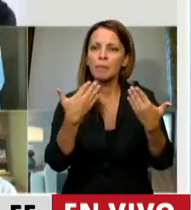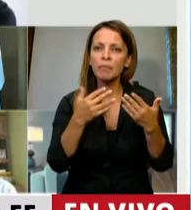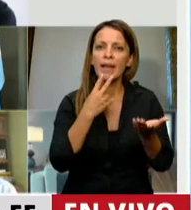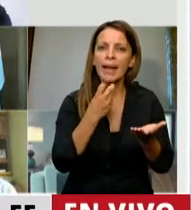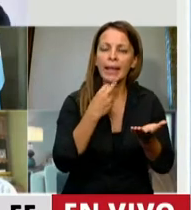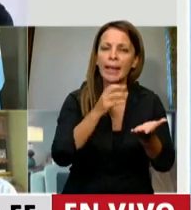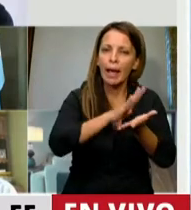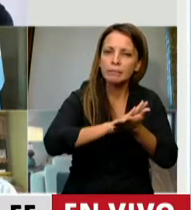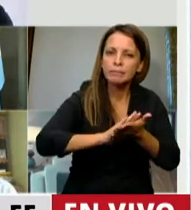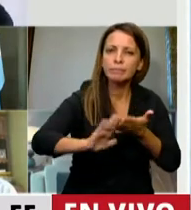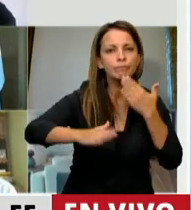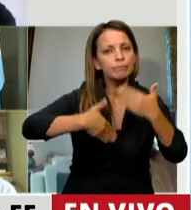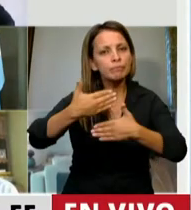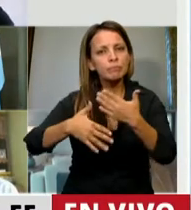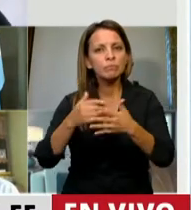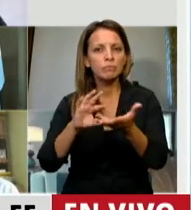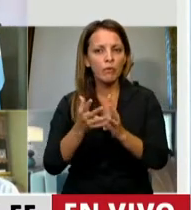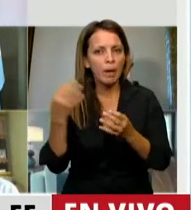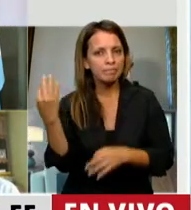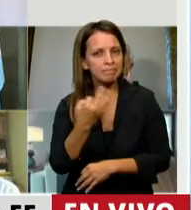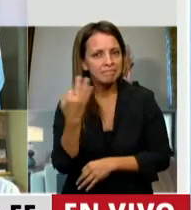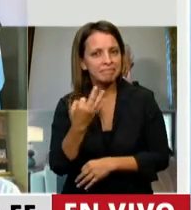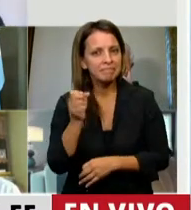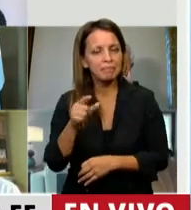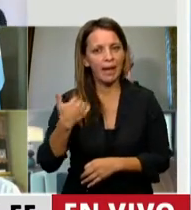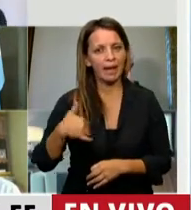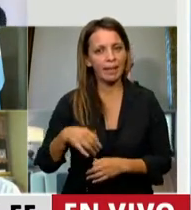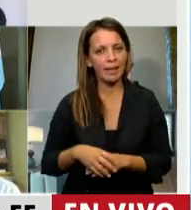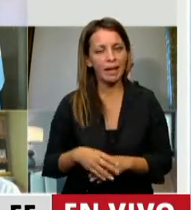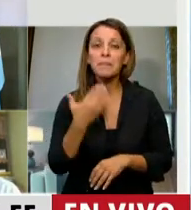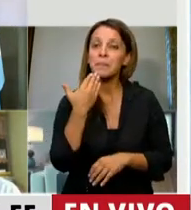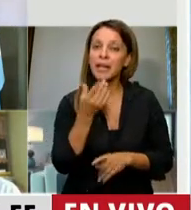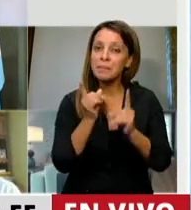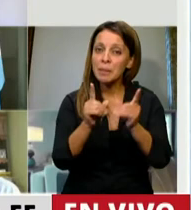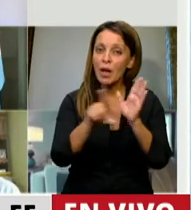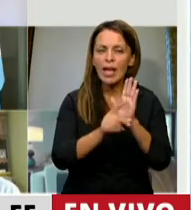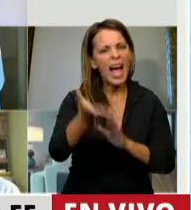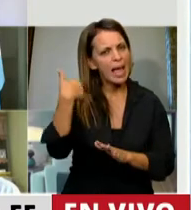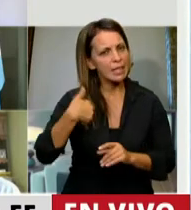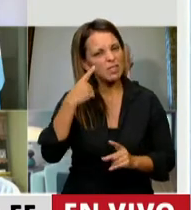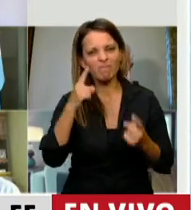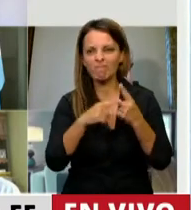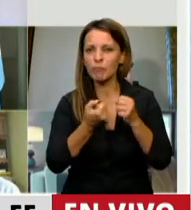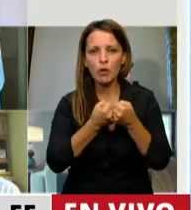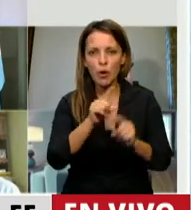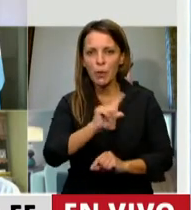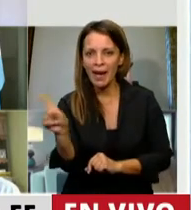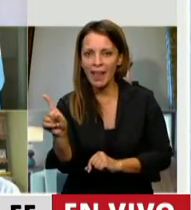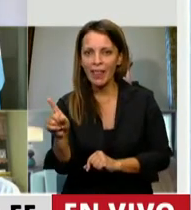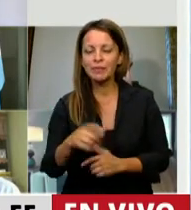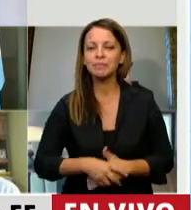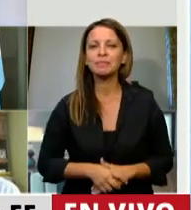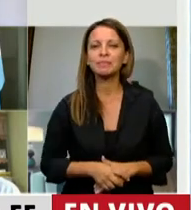limpias, de una manera muy virtuosa. A partir de aquella ley que yo discutía y tenía diferencias, inclusive desde otro